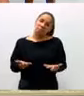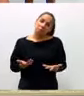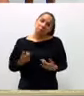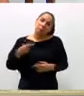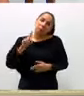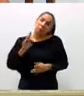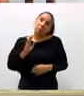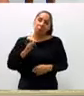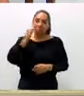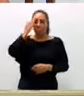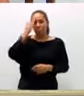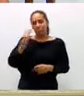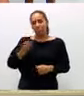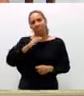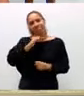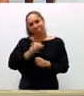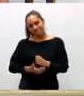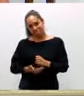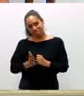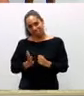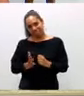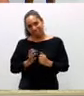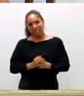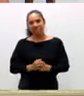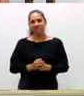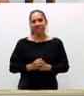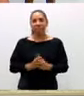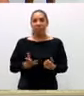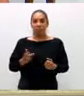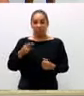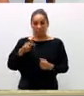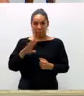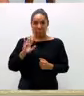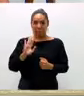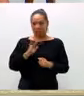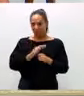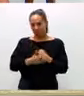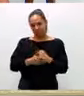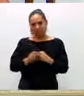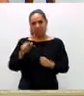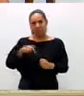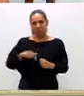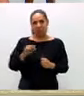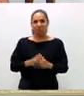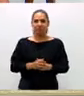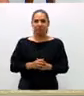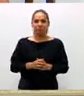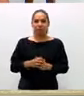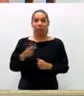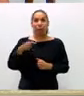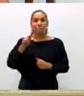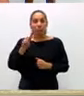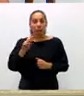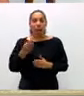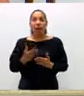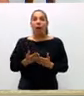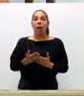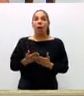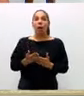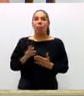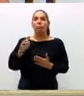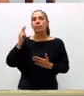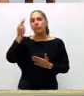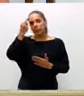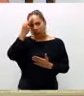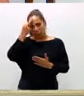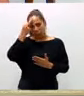Lamentablemente, el tiempo de nuestra sesión ha terminado y ha llegado el momento de finalizar nuestra transmisión. Pero antes de irnos, me gustaría